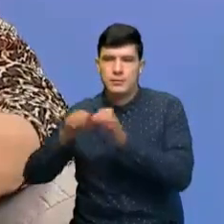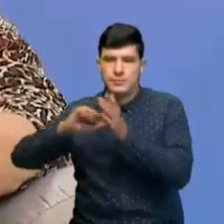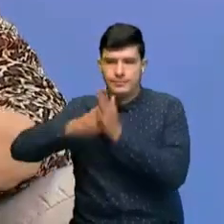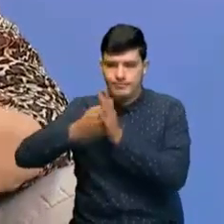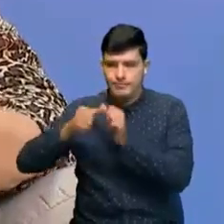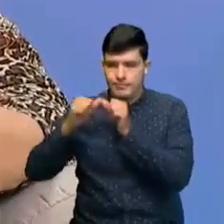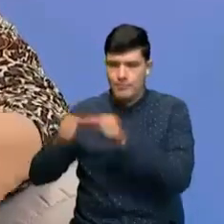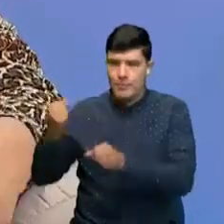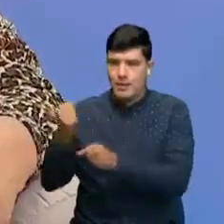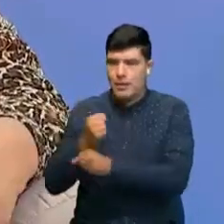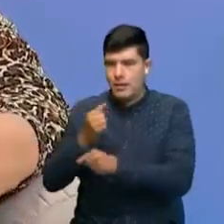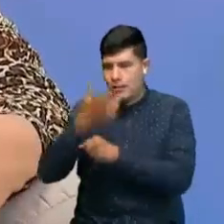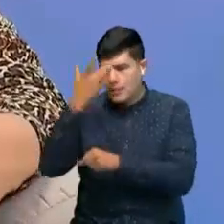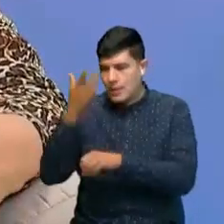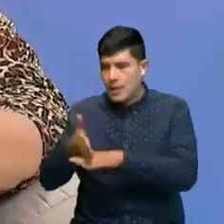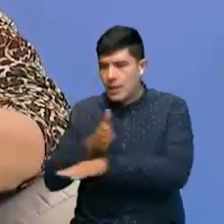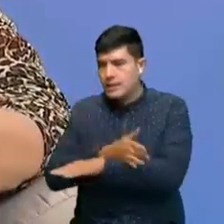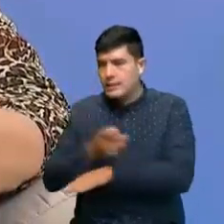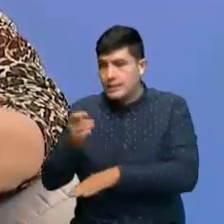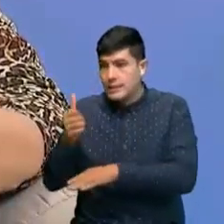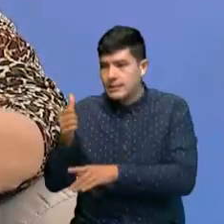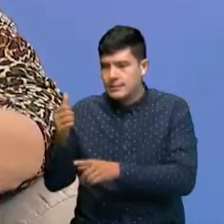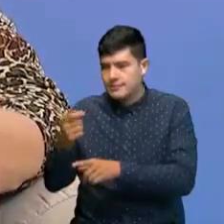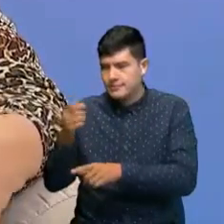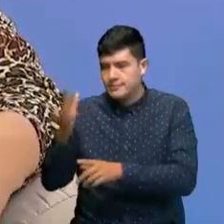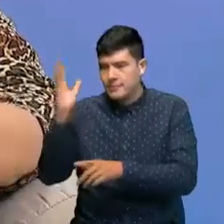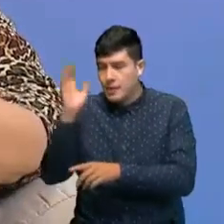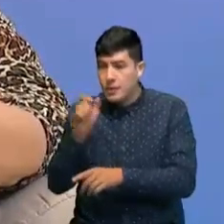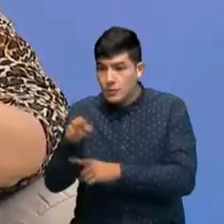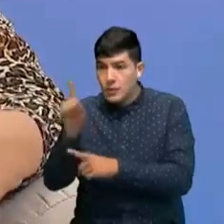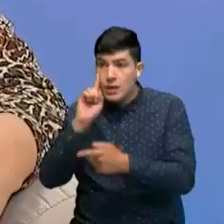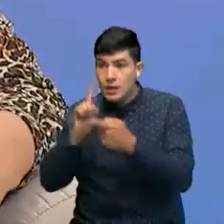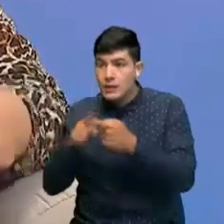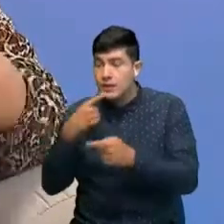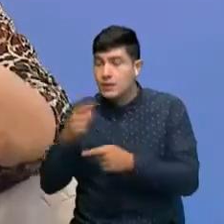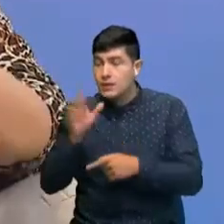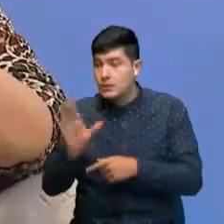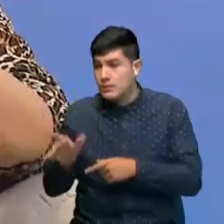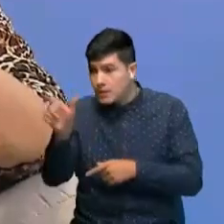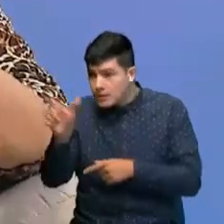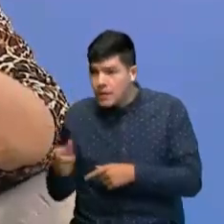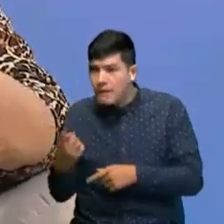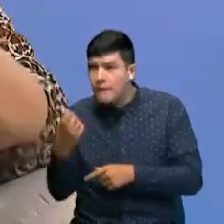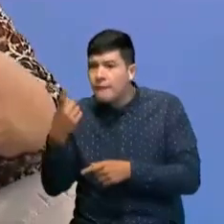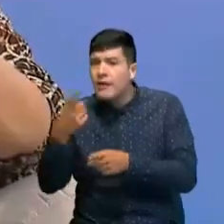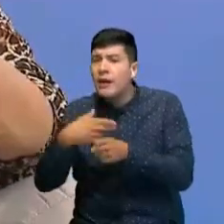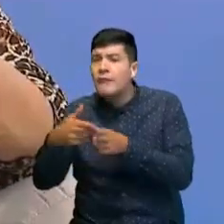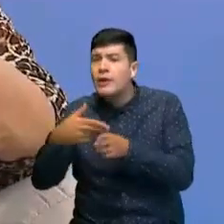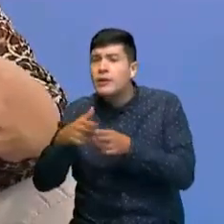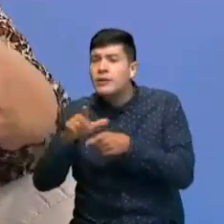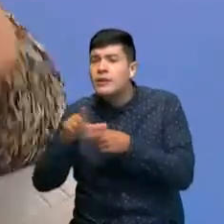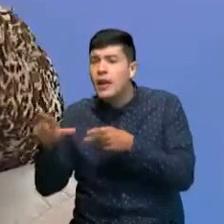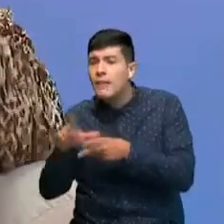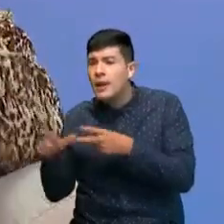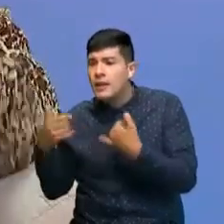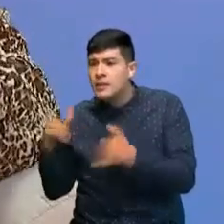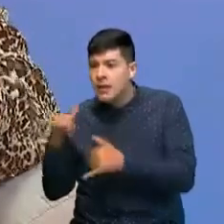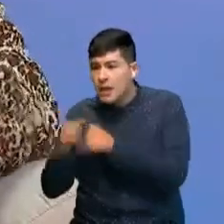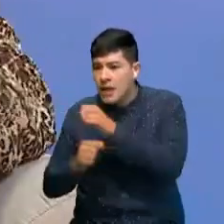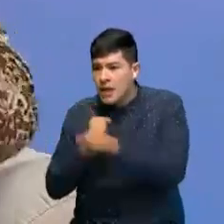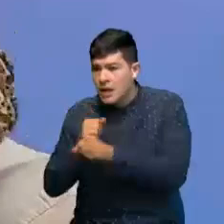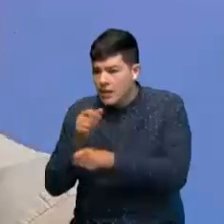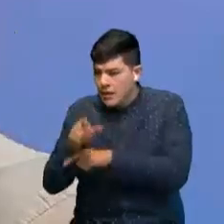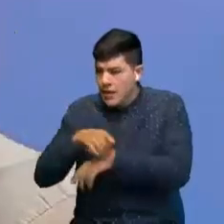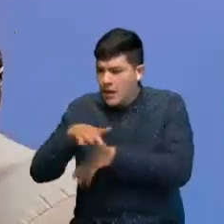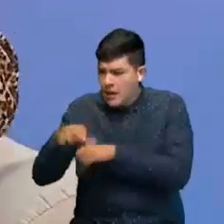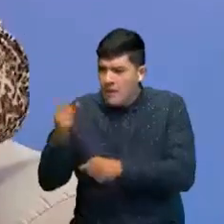reforzada por prepensionado. Simplemente esta figura lo que busca es que esa persona que le falta semana y está en esa edad, la dejen